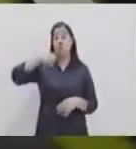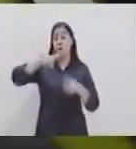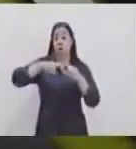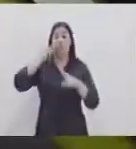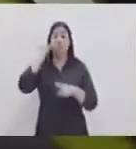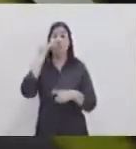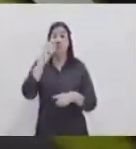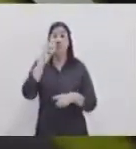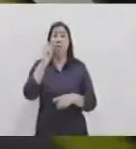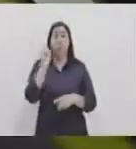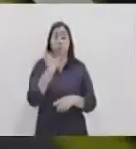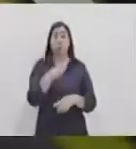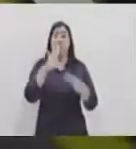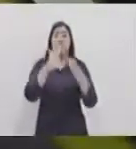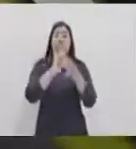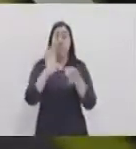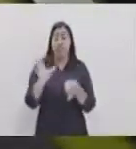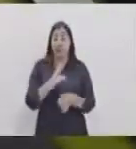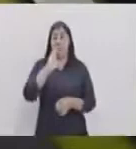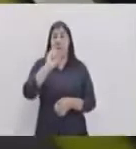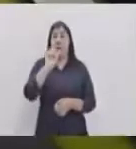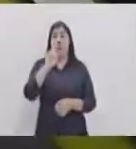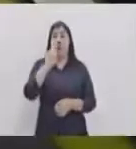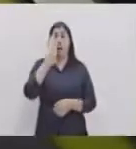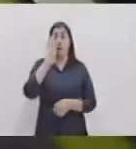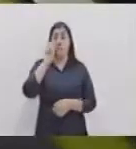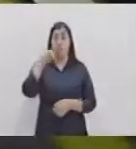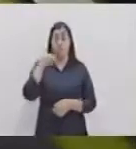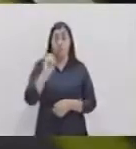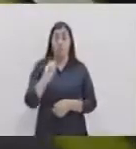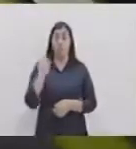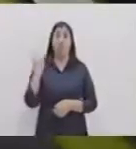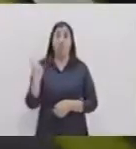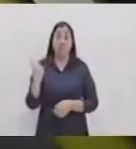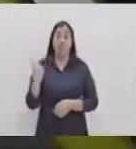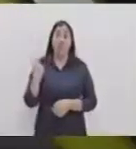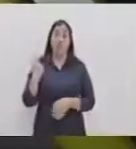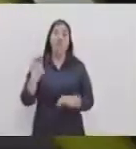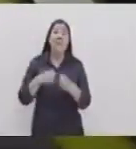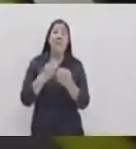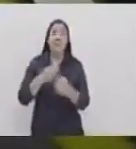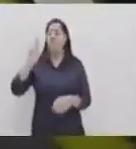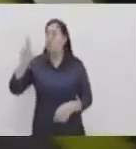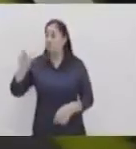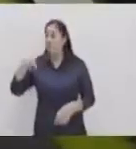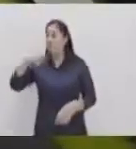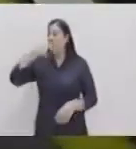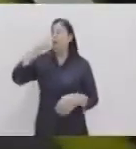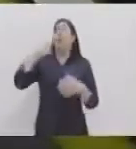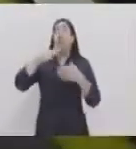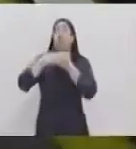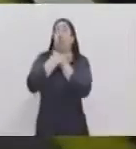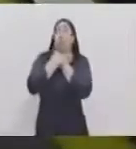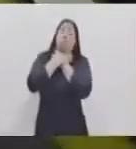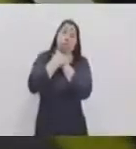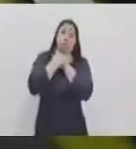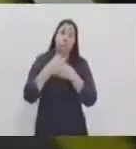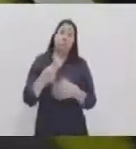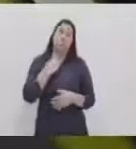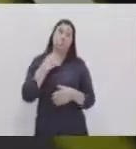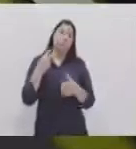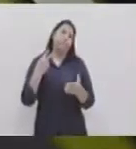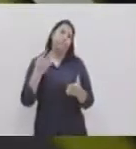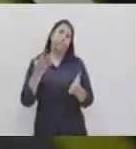carbono. La inhalación de ese monóxido de carbono inmediatamente cierra tus vías respiratorias, por lo cual te puede producir la